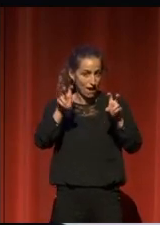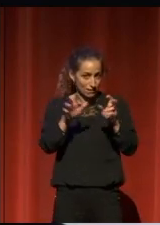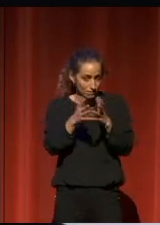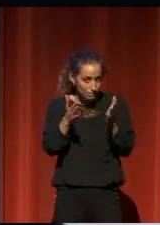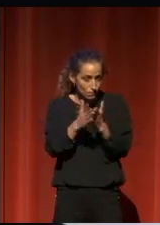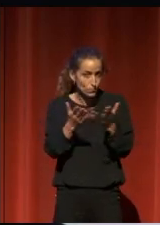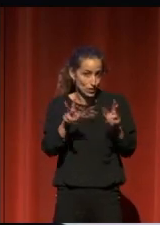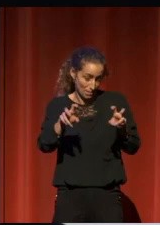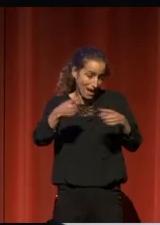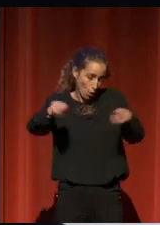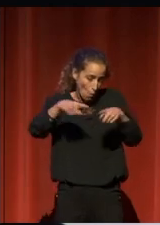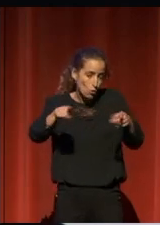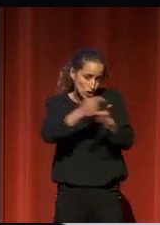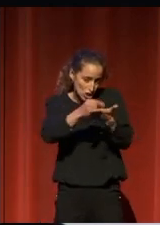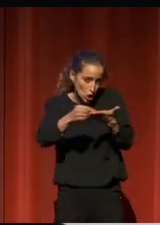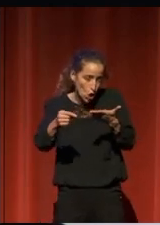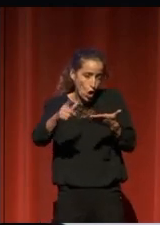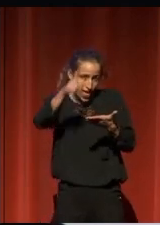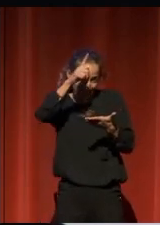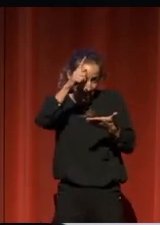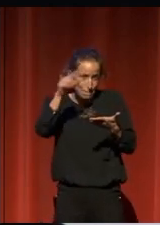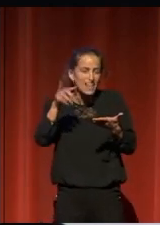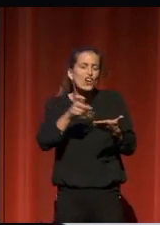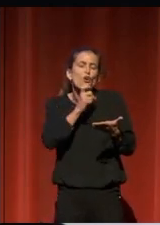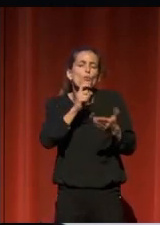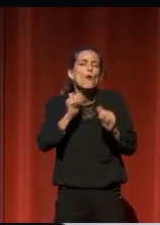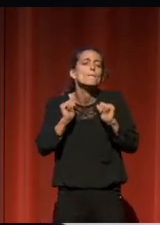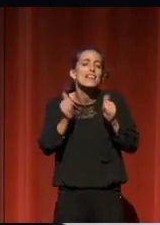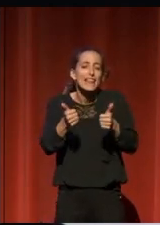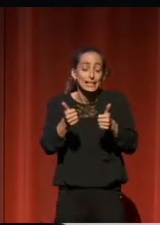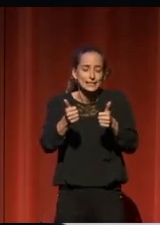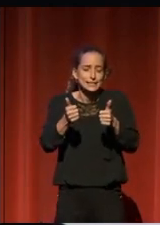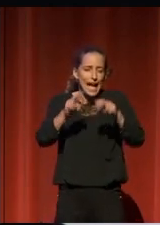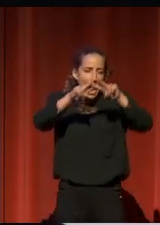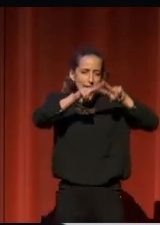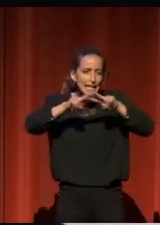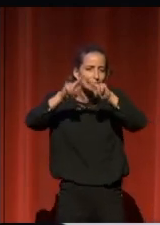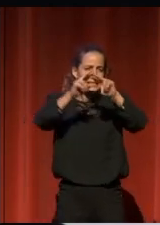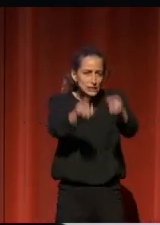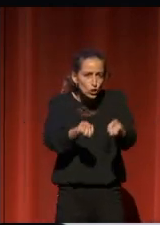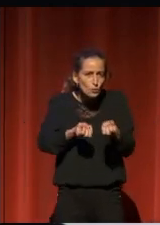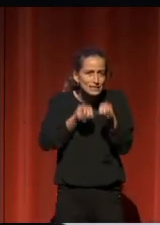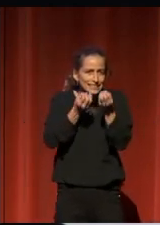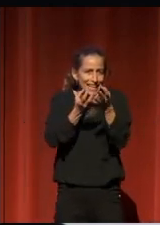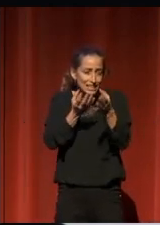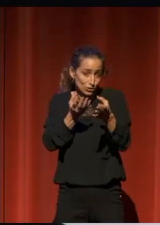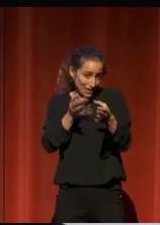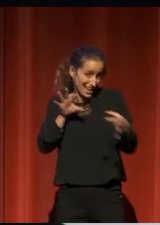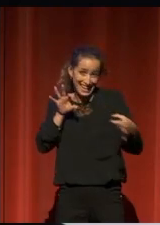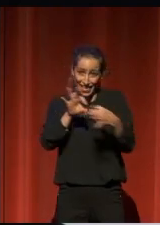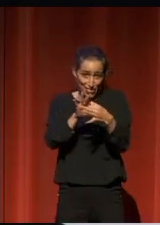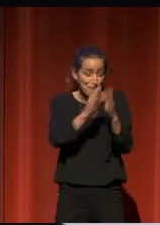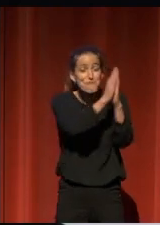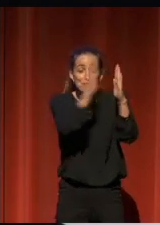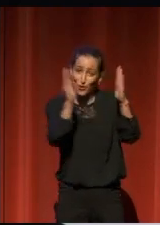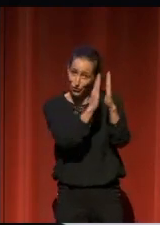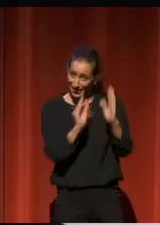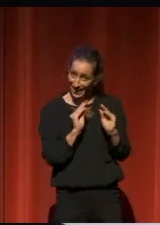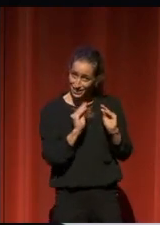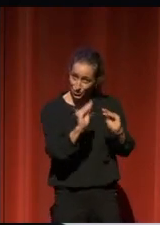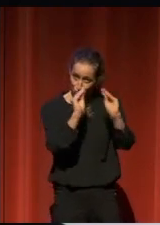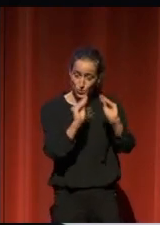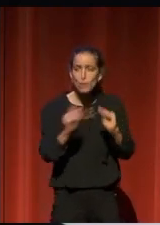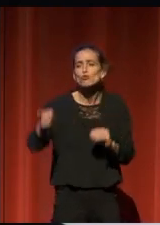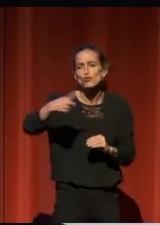alemán fue a través del análisis y comentario de su biblioteca, porque estarán de